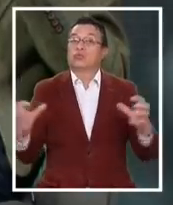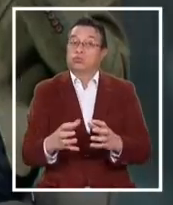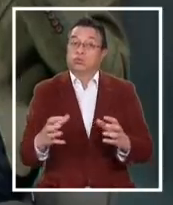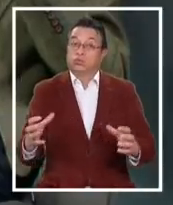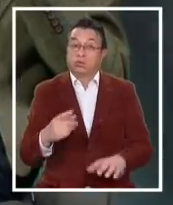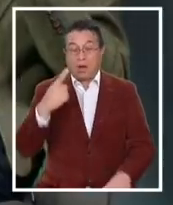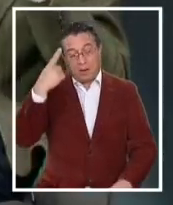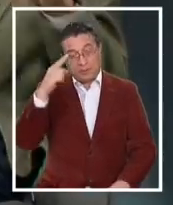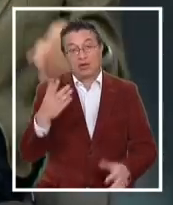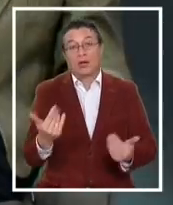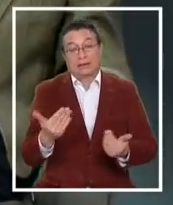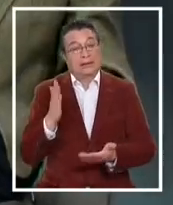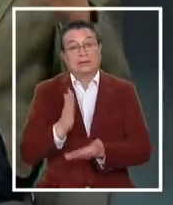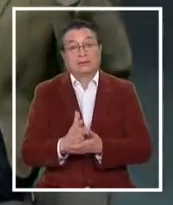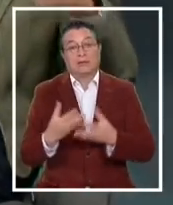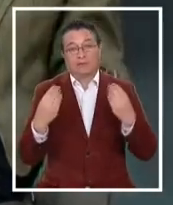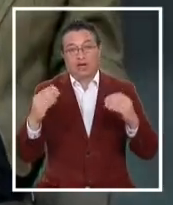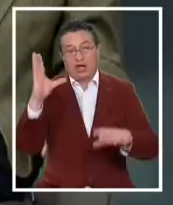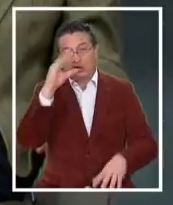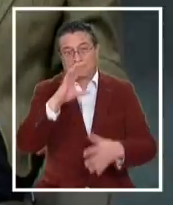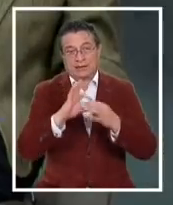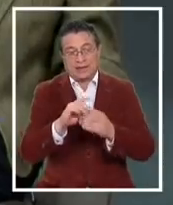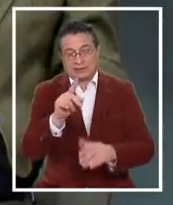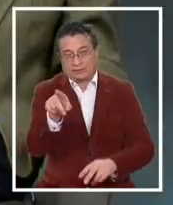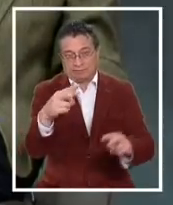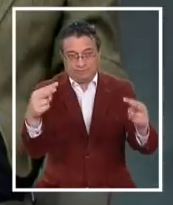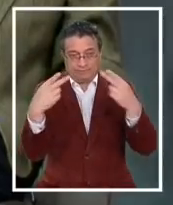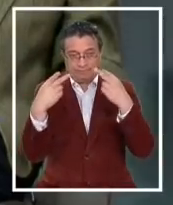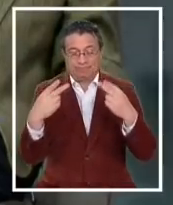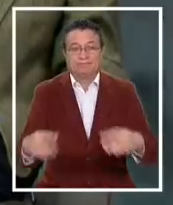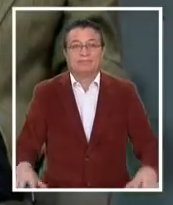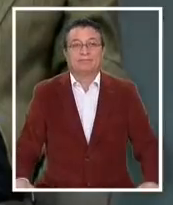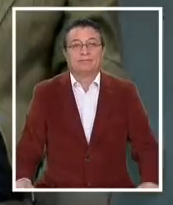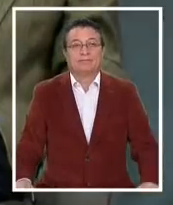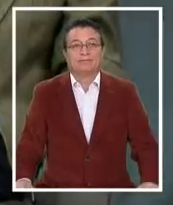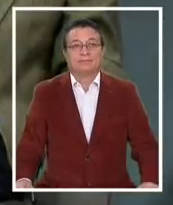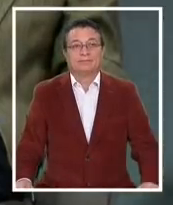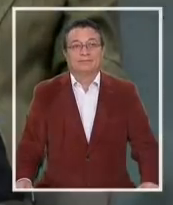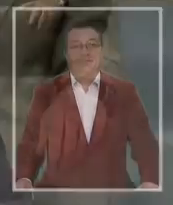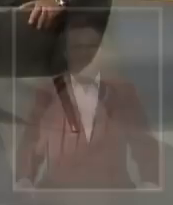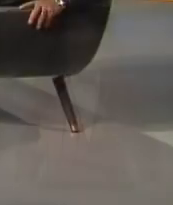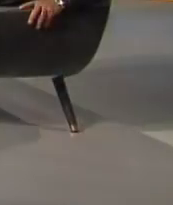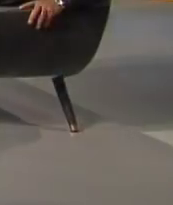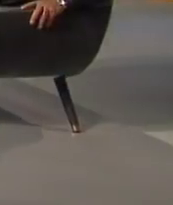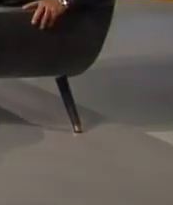pero que son necesarias. Muy buenas noches, gracias por venir. Chao. Buenas noches. Buenos días.